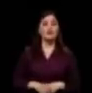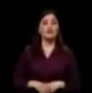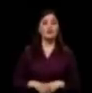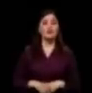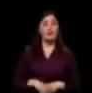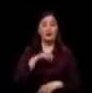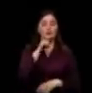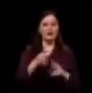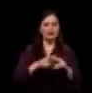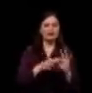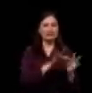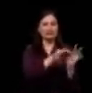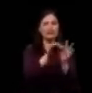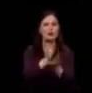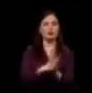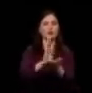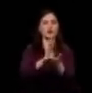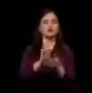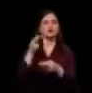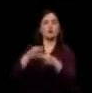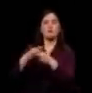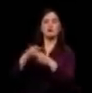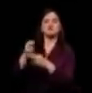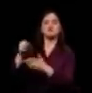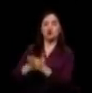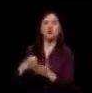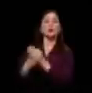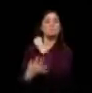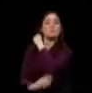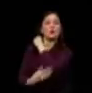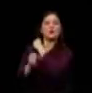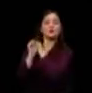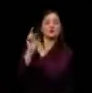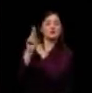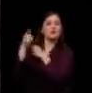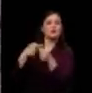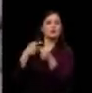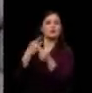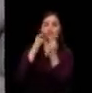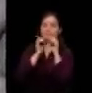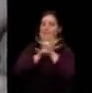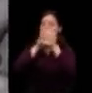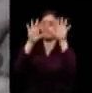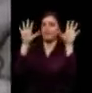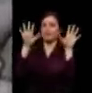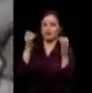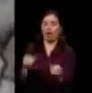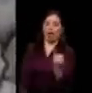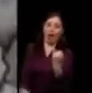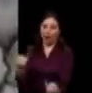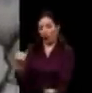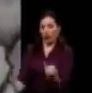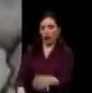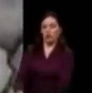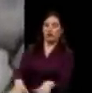La falta de mantenimiento en el barrio Lucha de los Pobres, en el suroccidente de Quito, es evidente. El césped ha cubierto